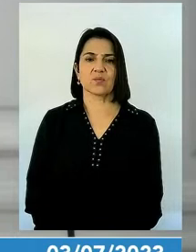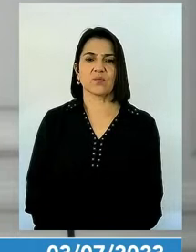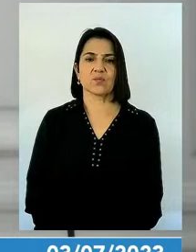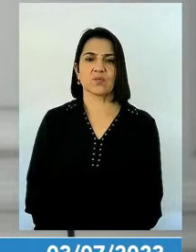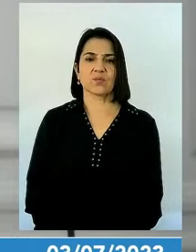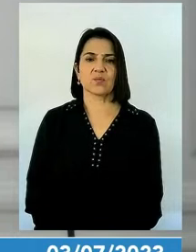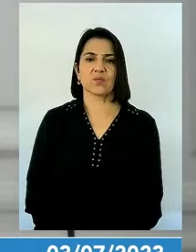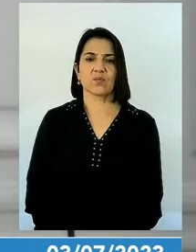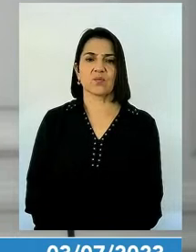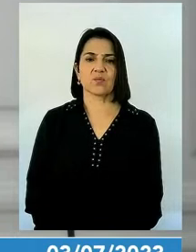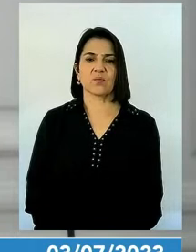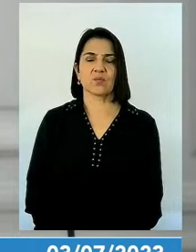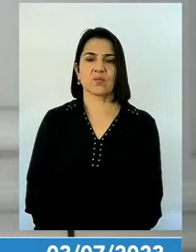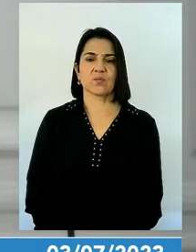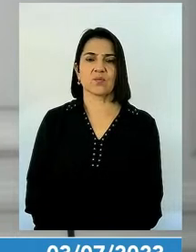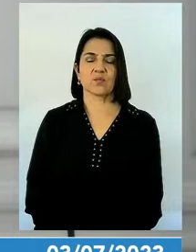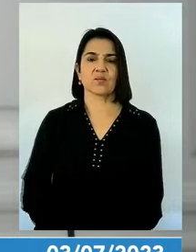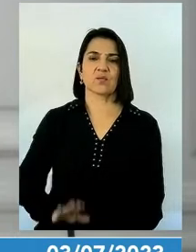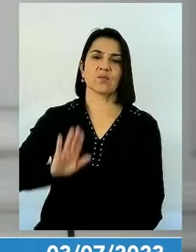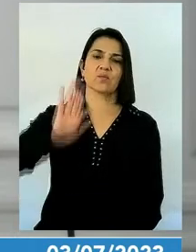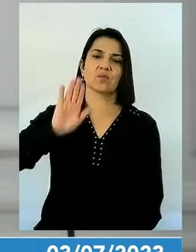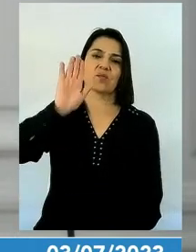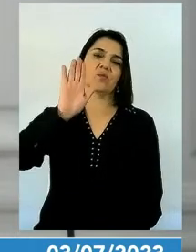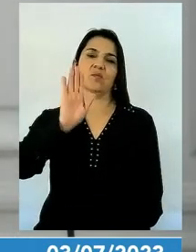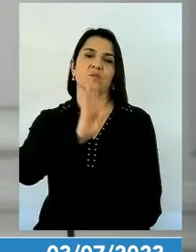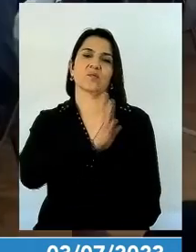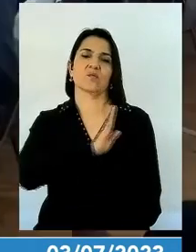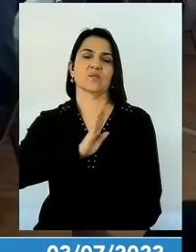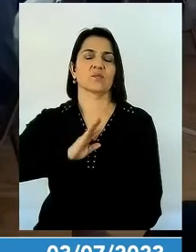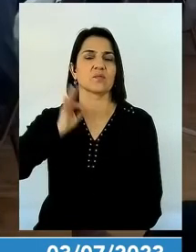La consejera Paloma Zúñiga.